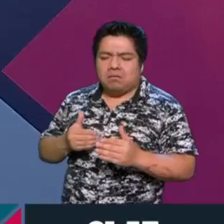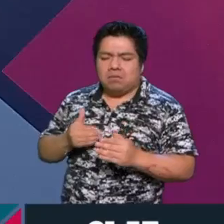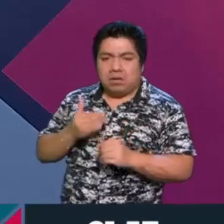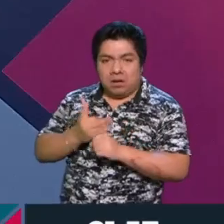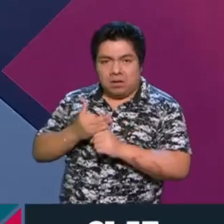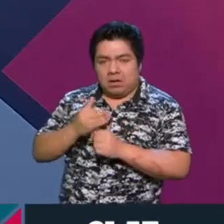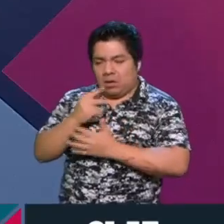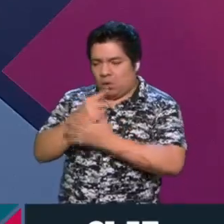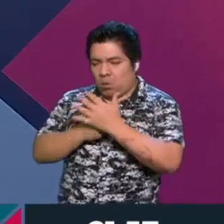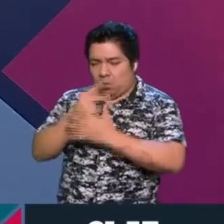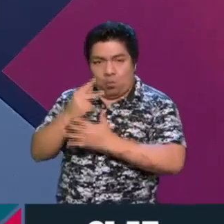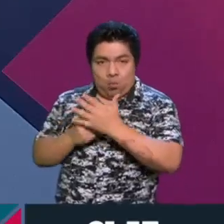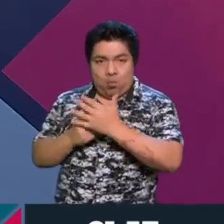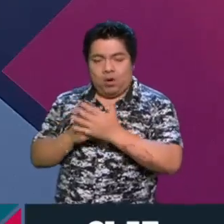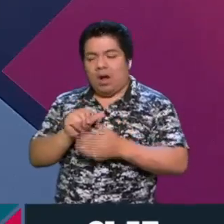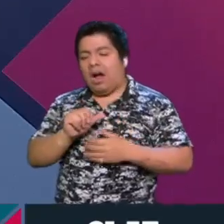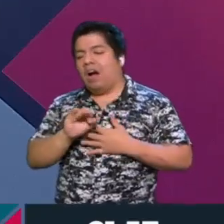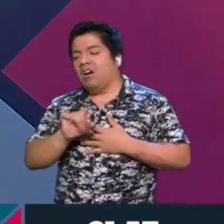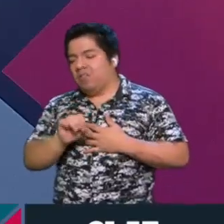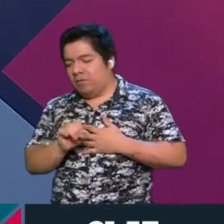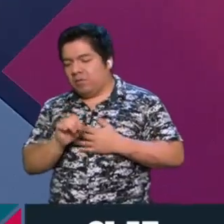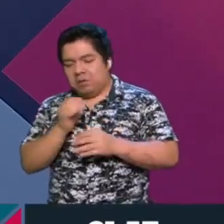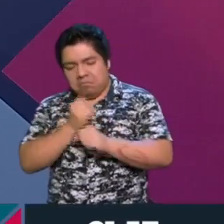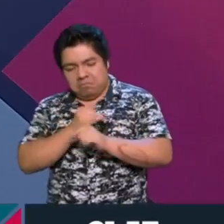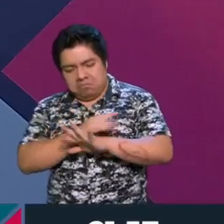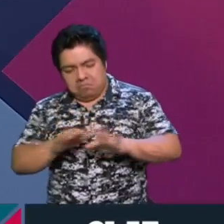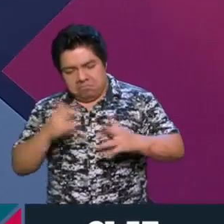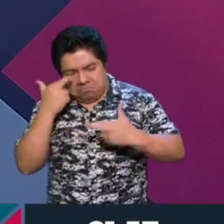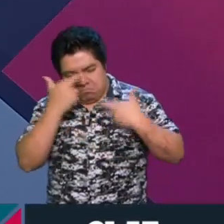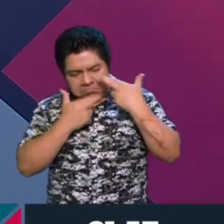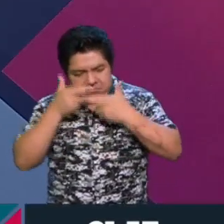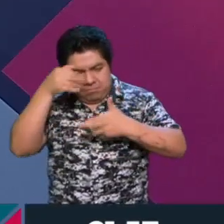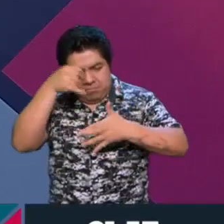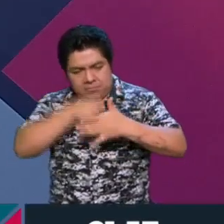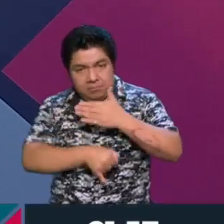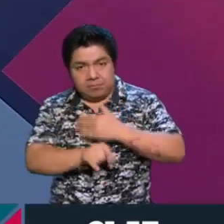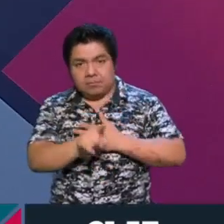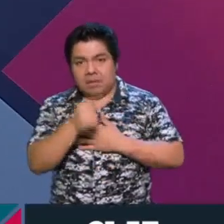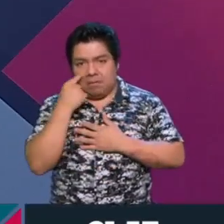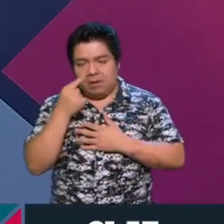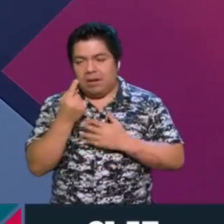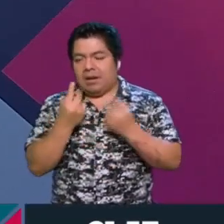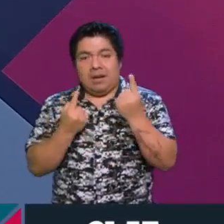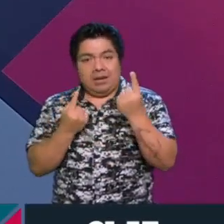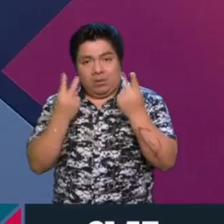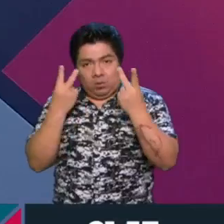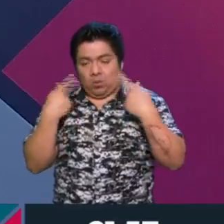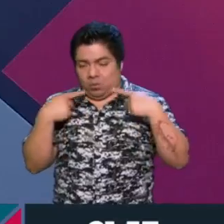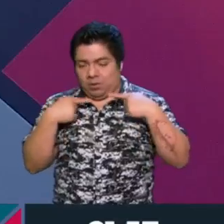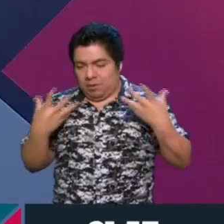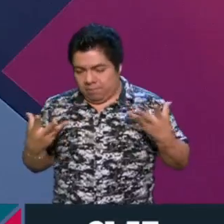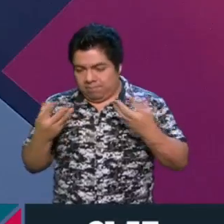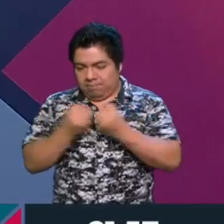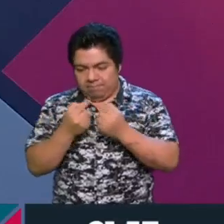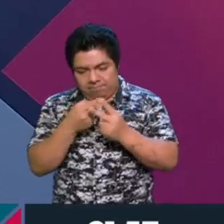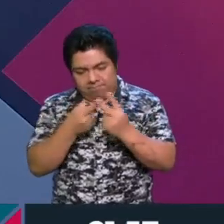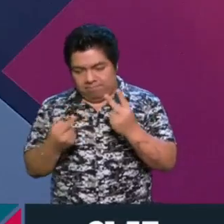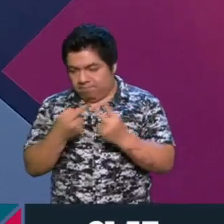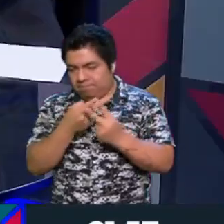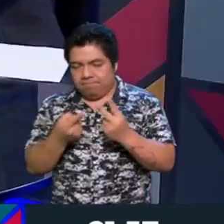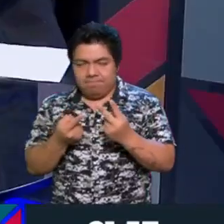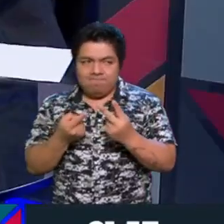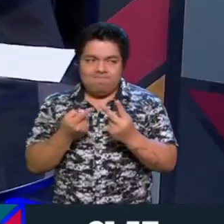un programa a fondo sobre el informe y yo quiero mencionar a las dos personas que de alguna manera